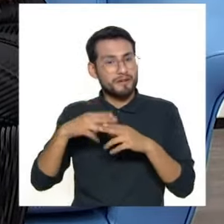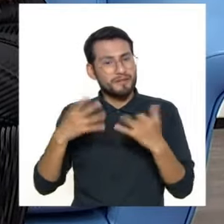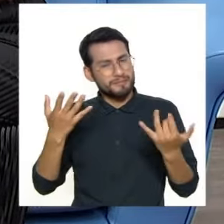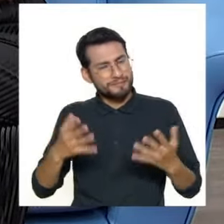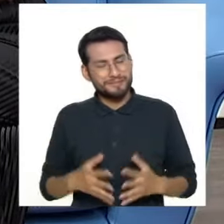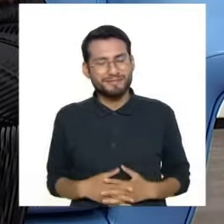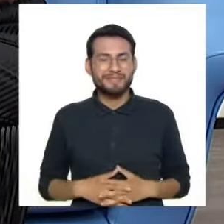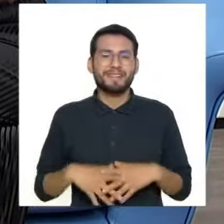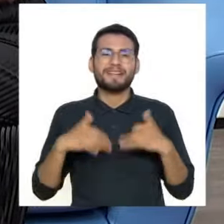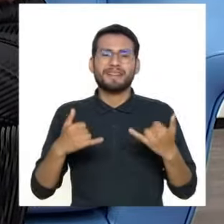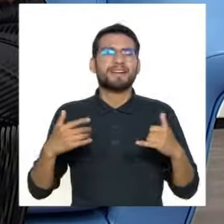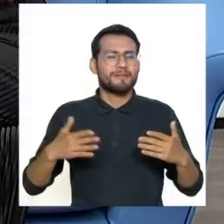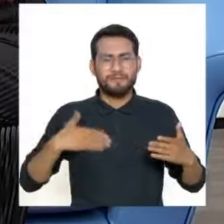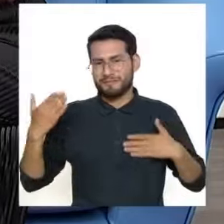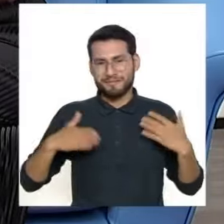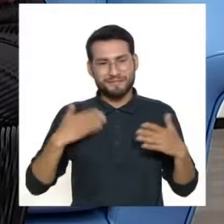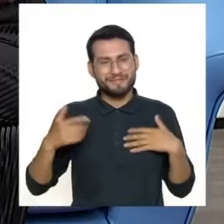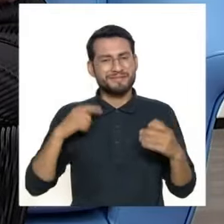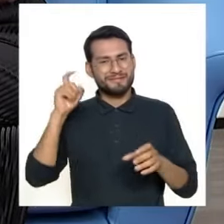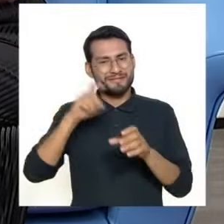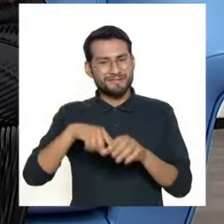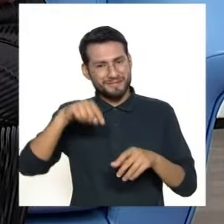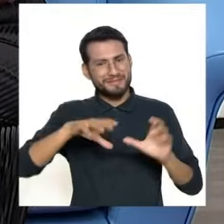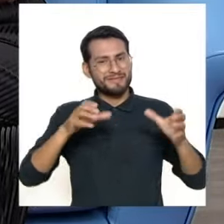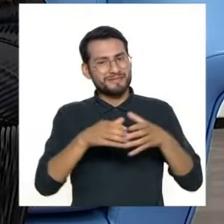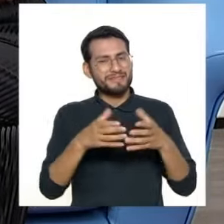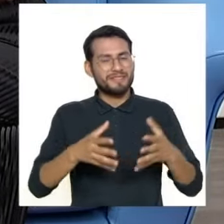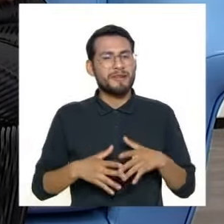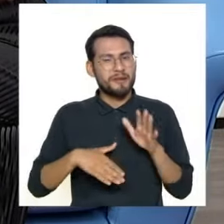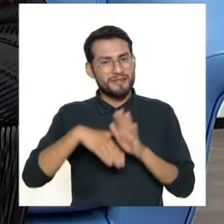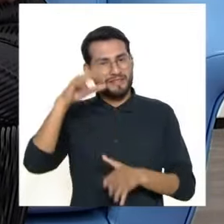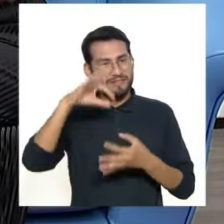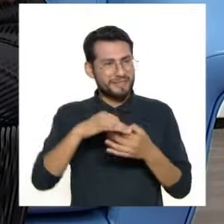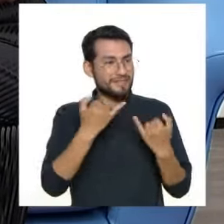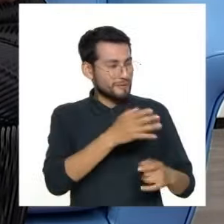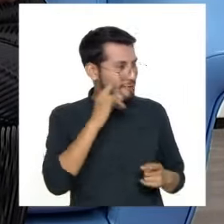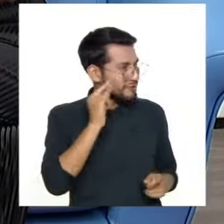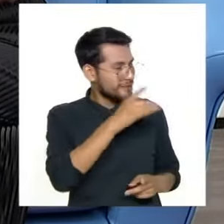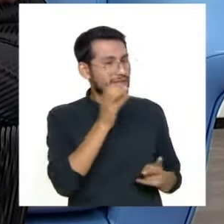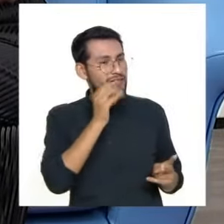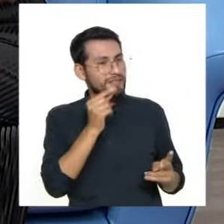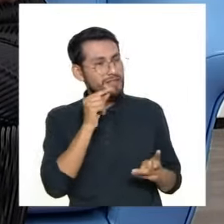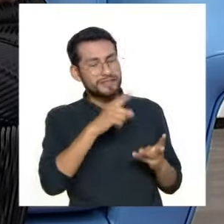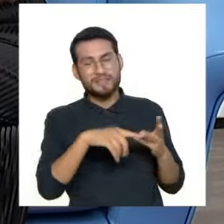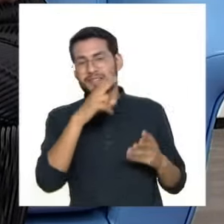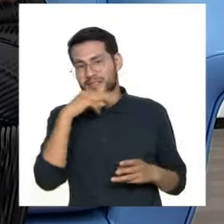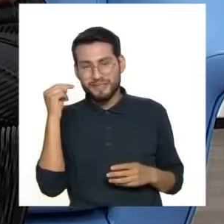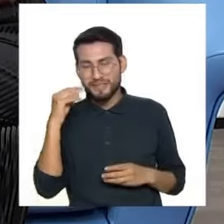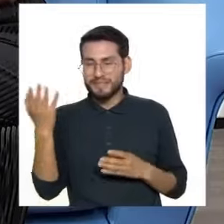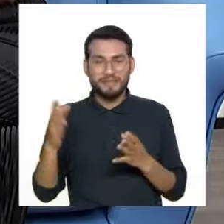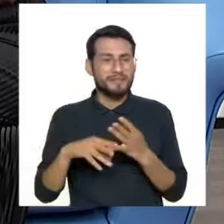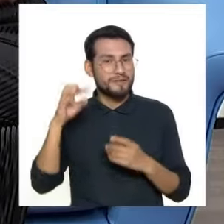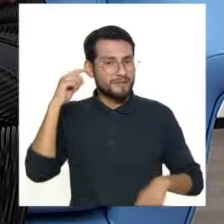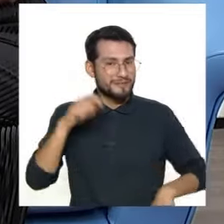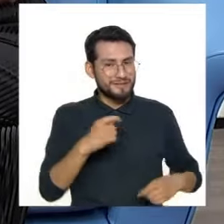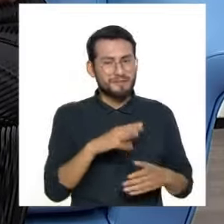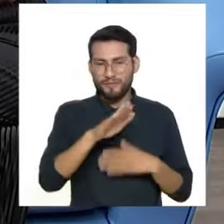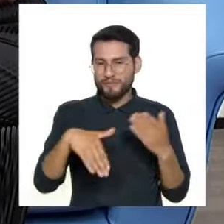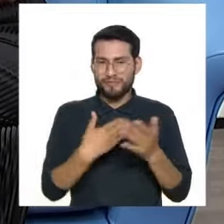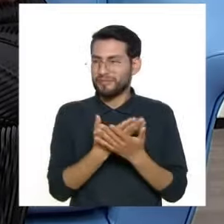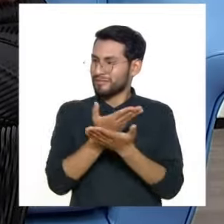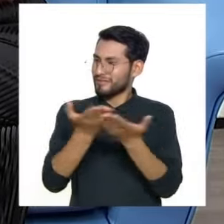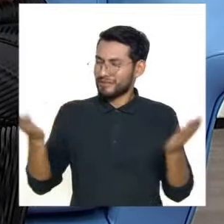por supuesto estoy muy contento de ser parte de este equipo más conectado ados de Úrsula con Cris con kinic colasa con con pisu y todo el